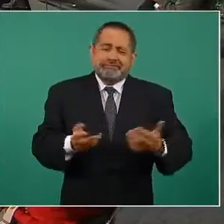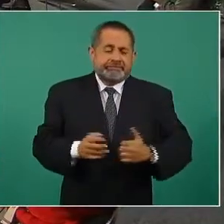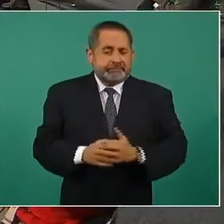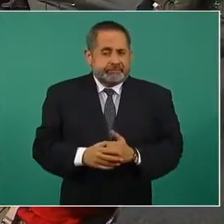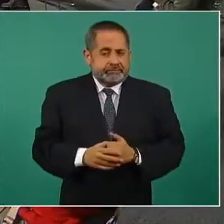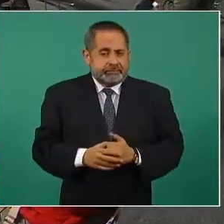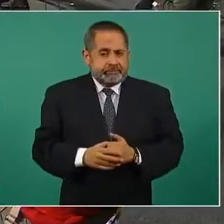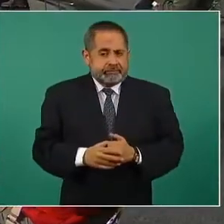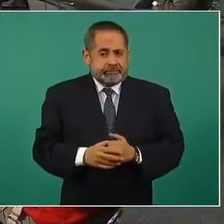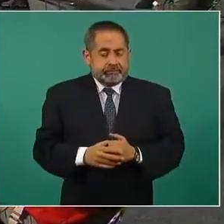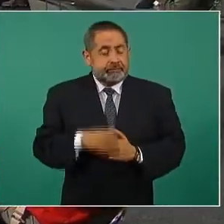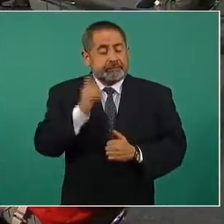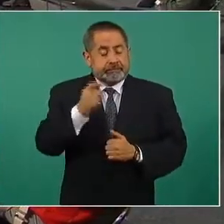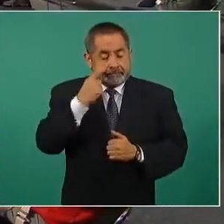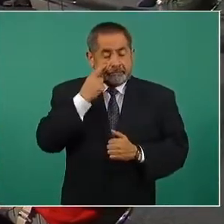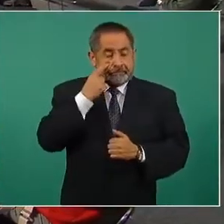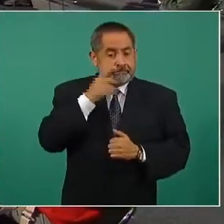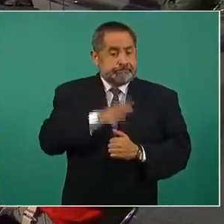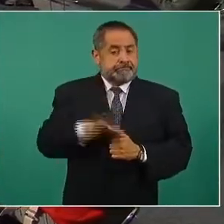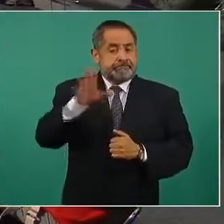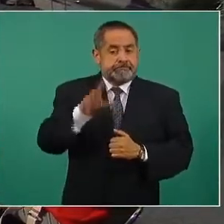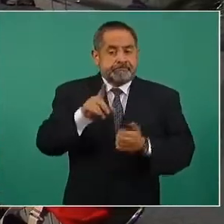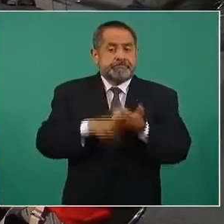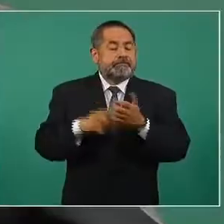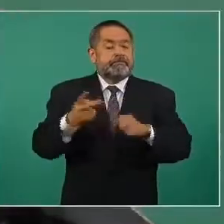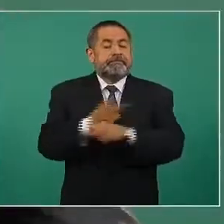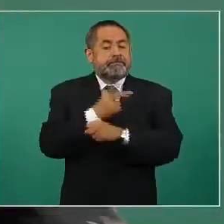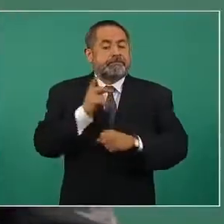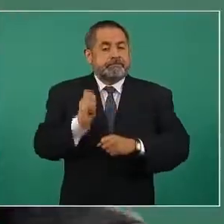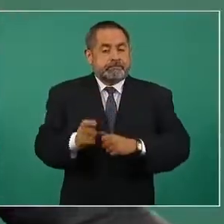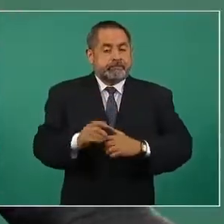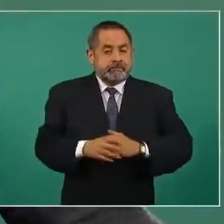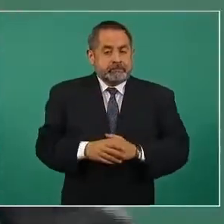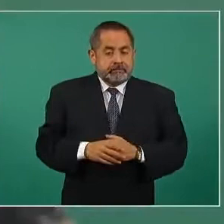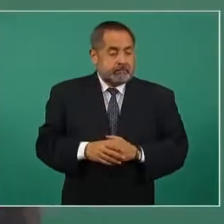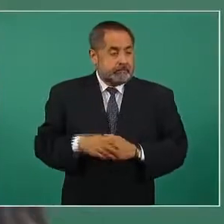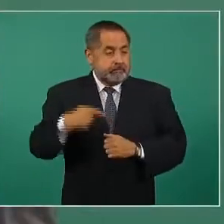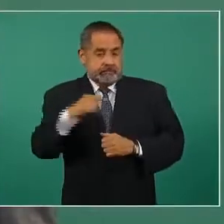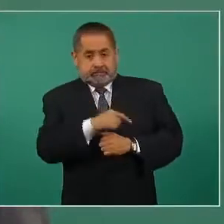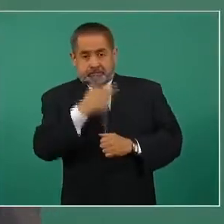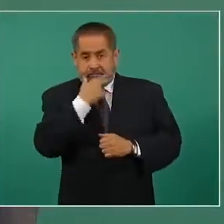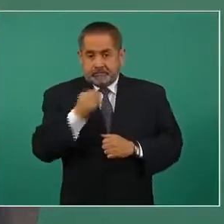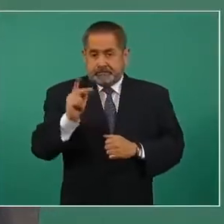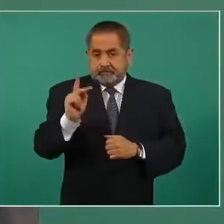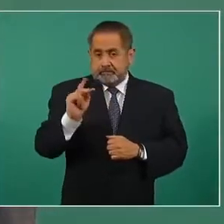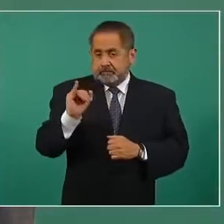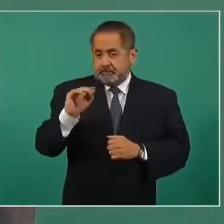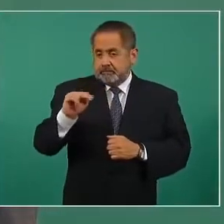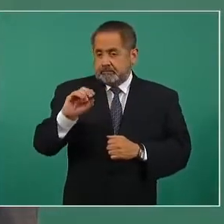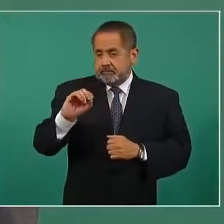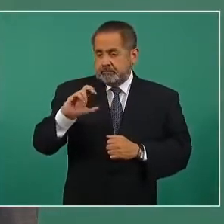Si lo extraordinario fue que él pensó